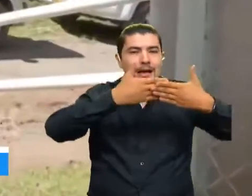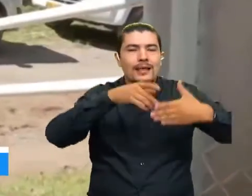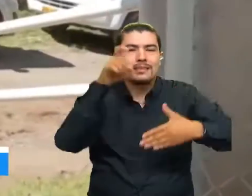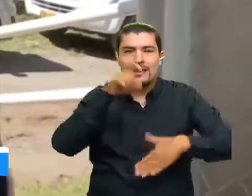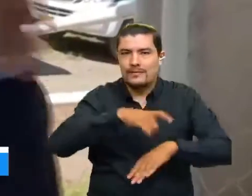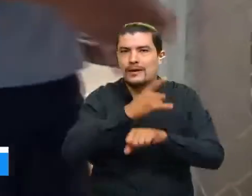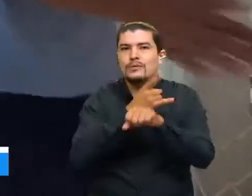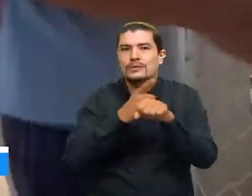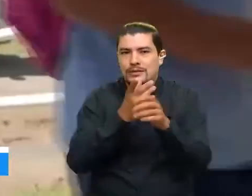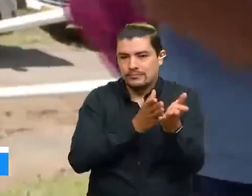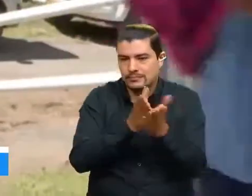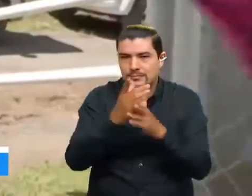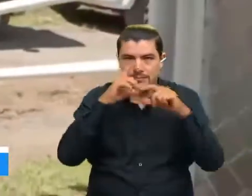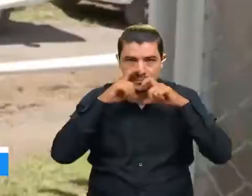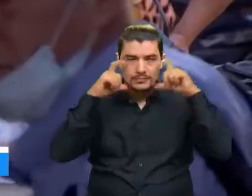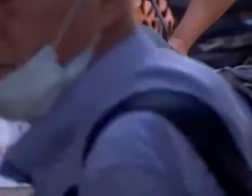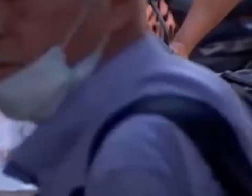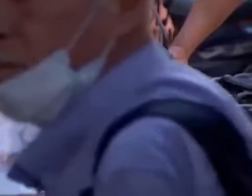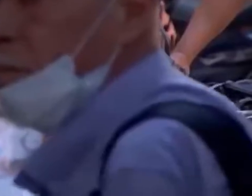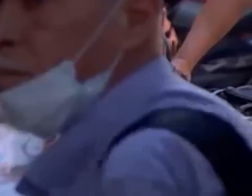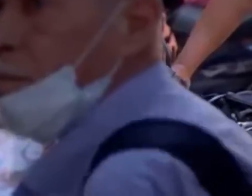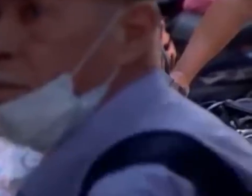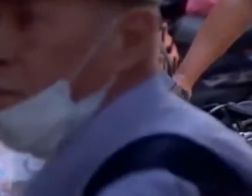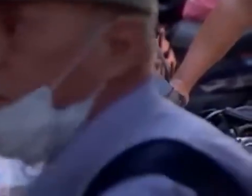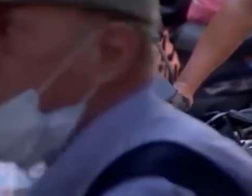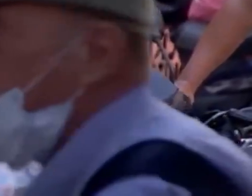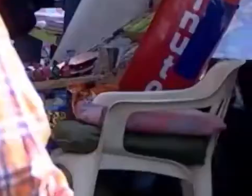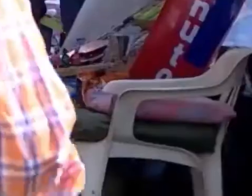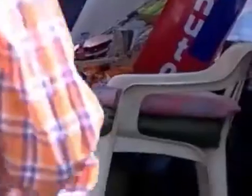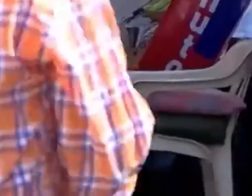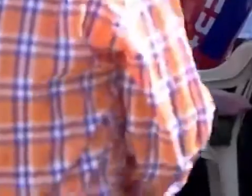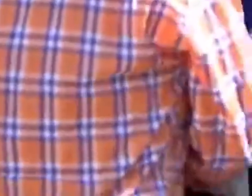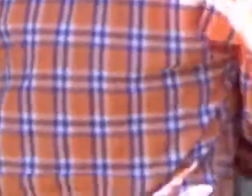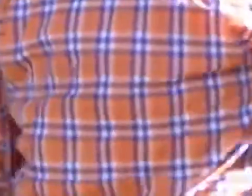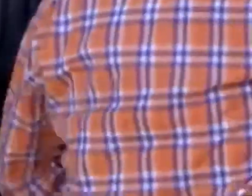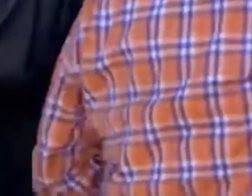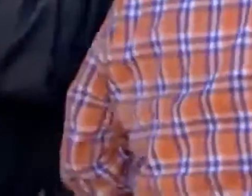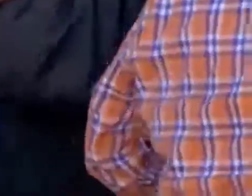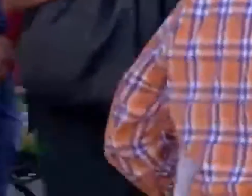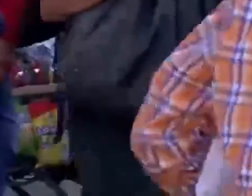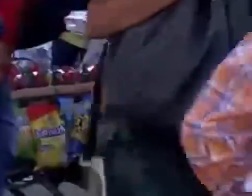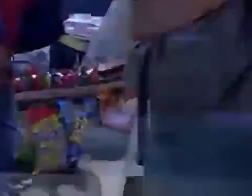451 municipios que tiene aval para levantar el uso del tapabocas en espacios abiertos.